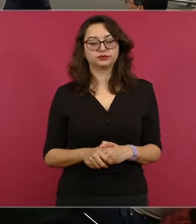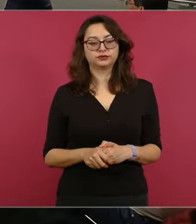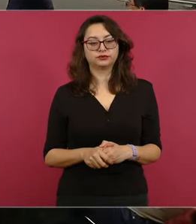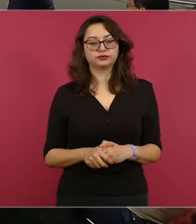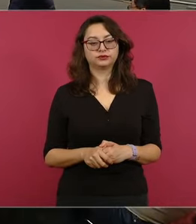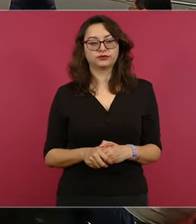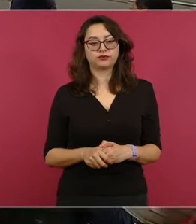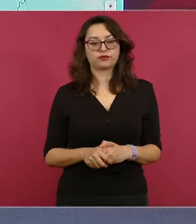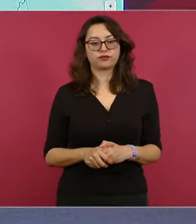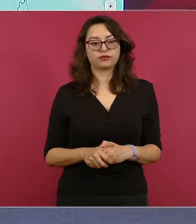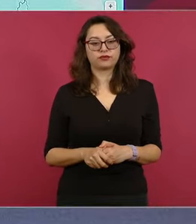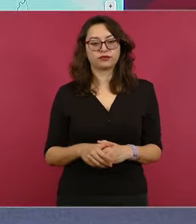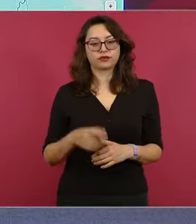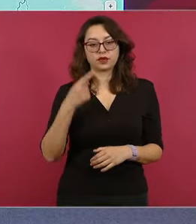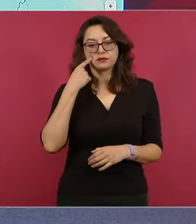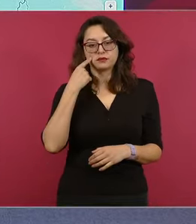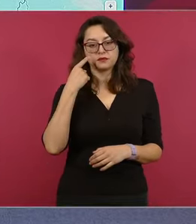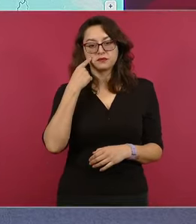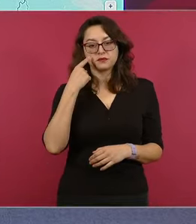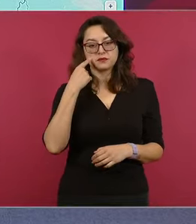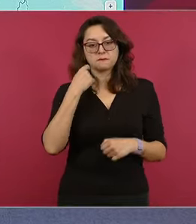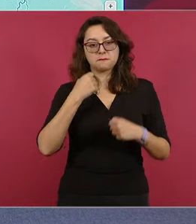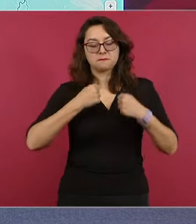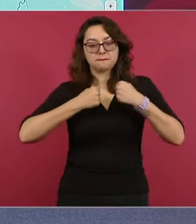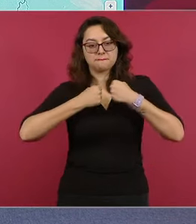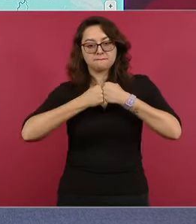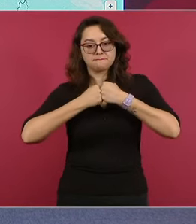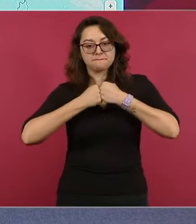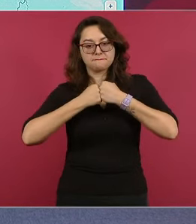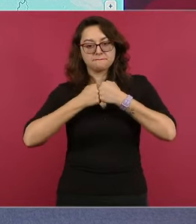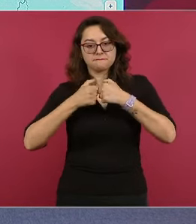Aquí está el río.